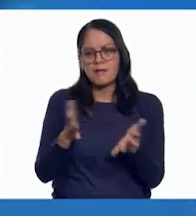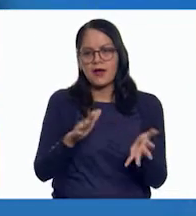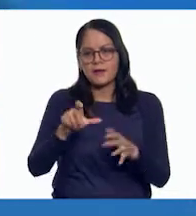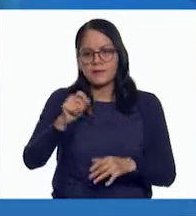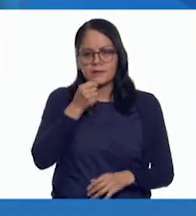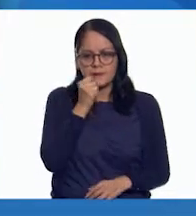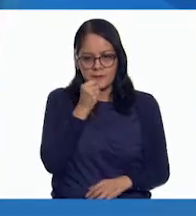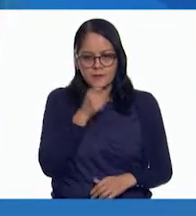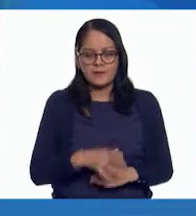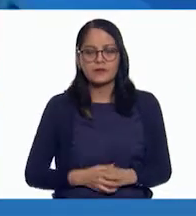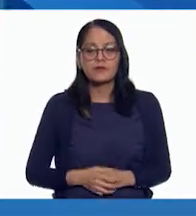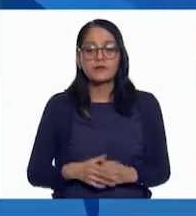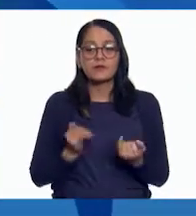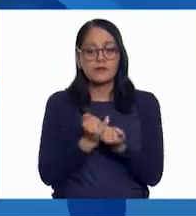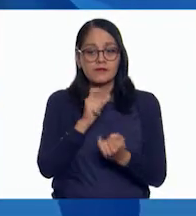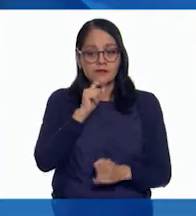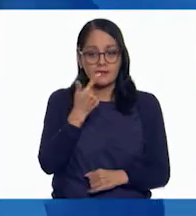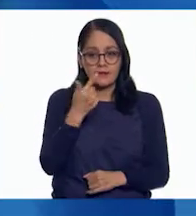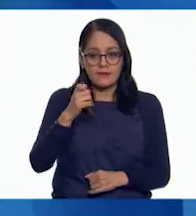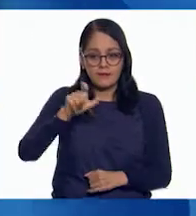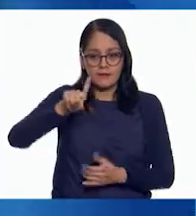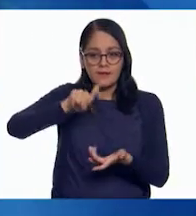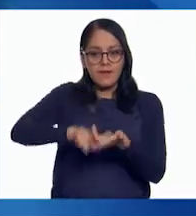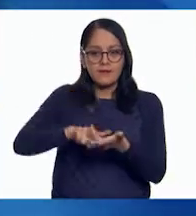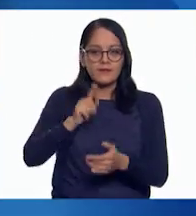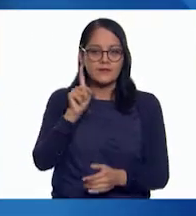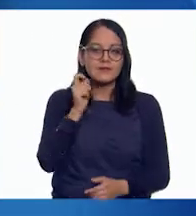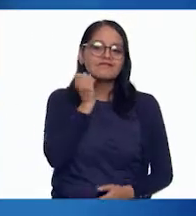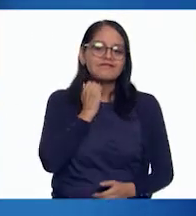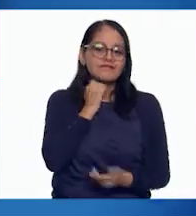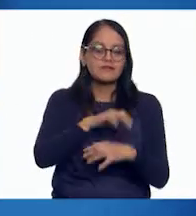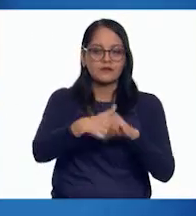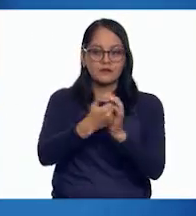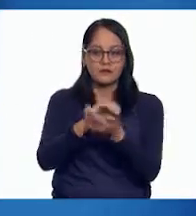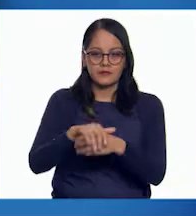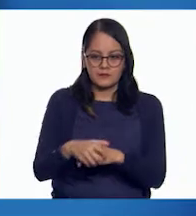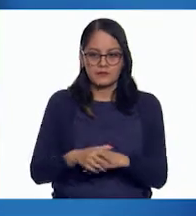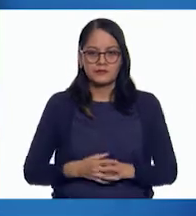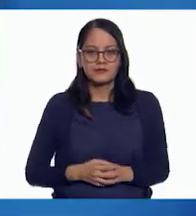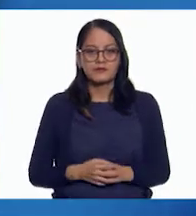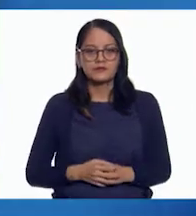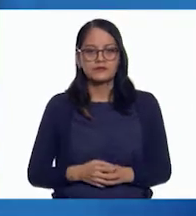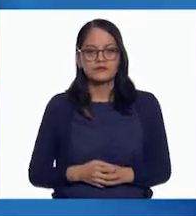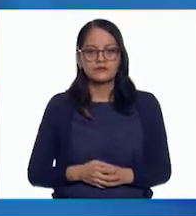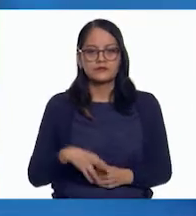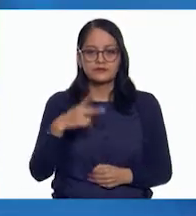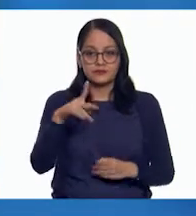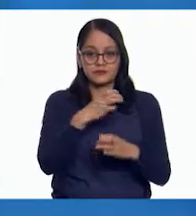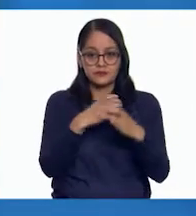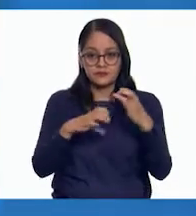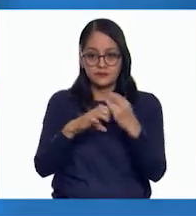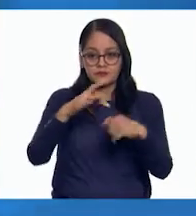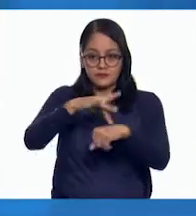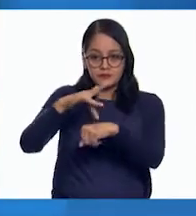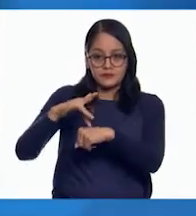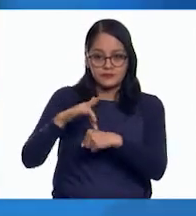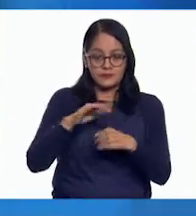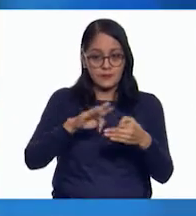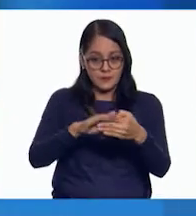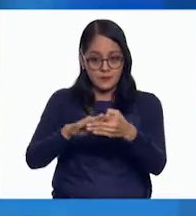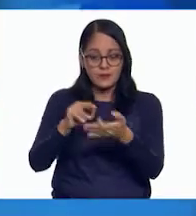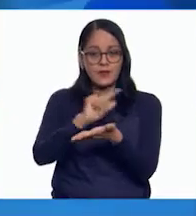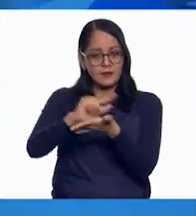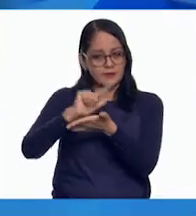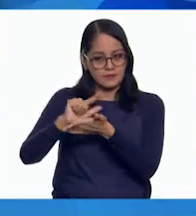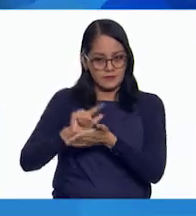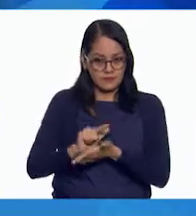durante 20 segundos o aplica desinfectante a base de agua y alcohol. Desinfecta las superficies de los objetos que